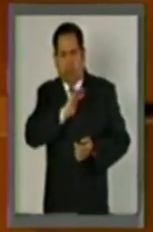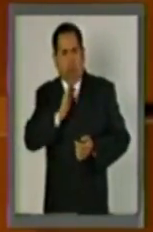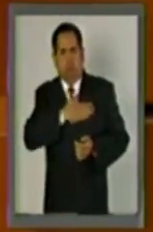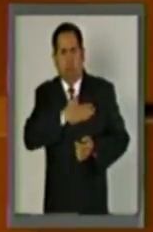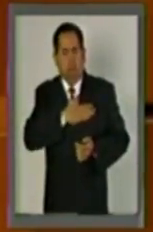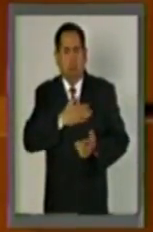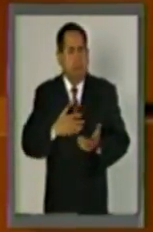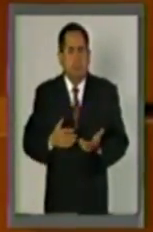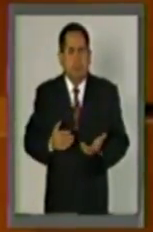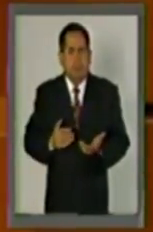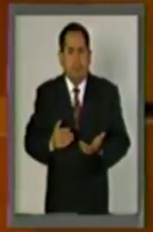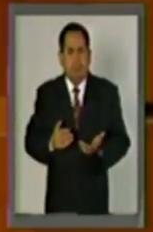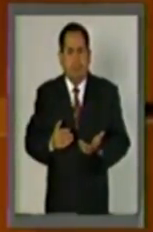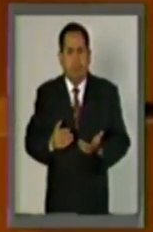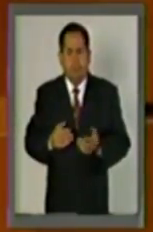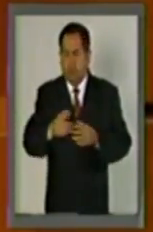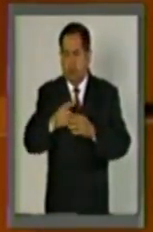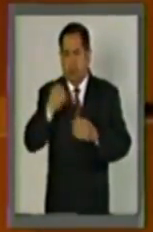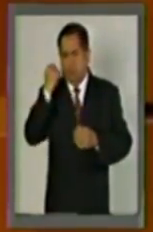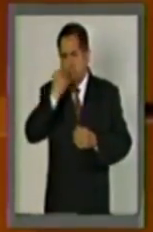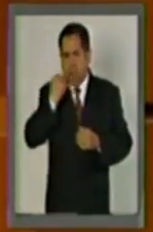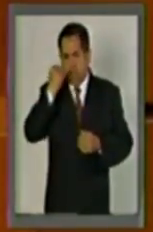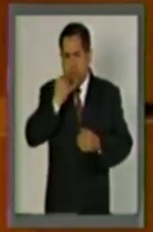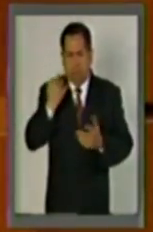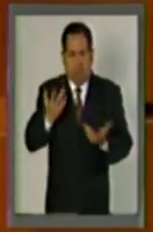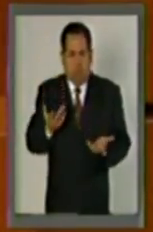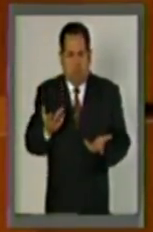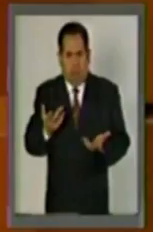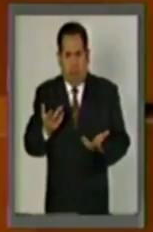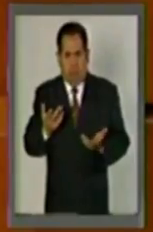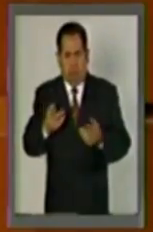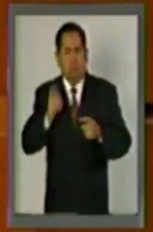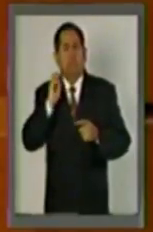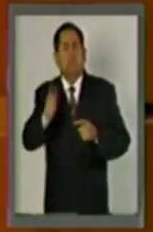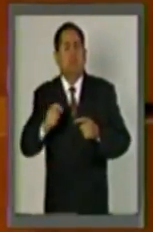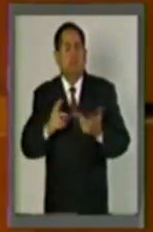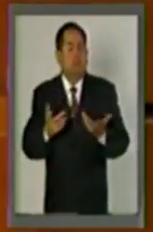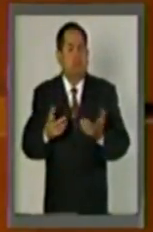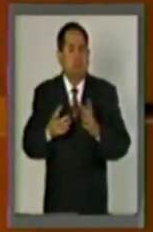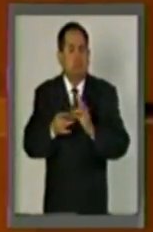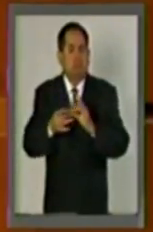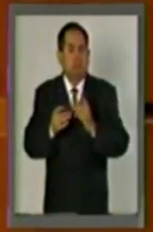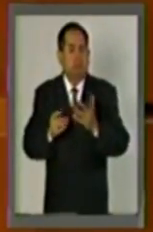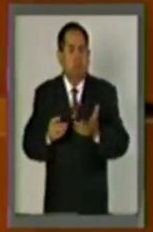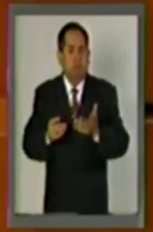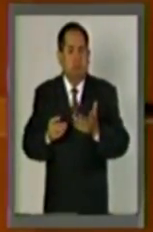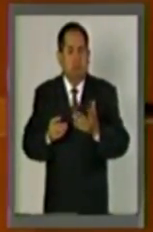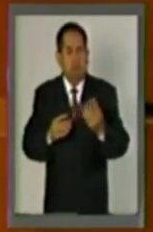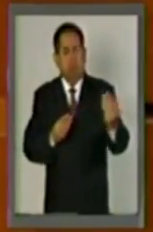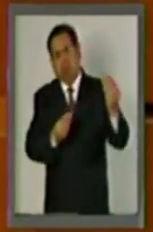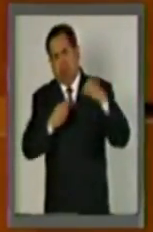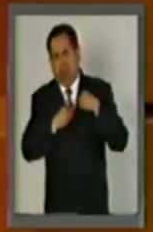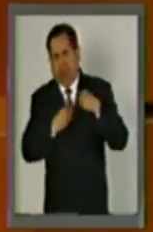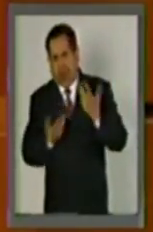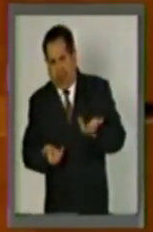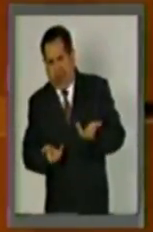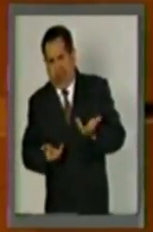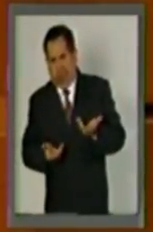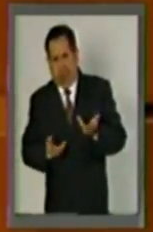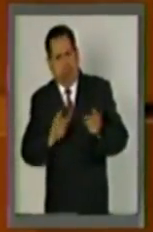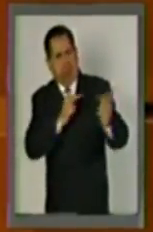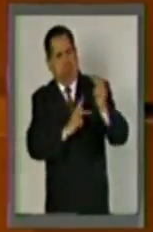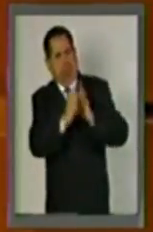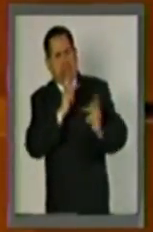español es una lengua, al final del camino, impuesta,